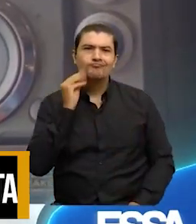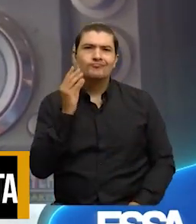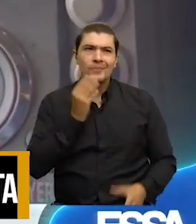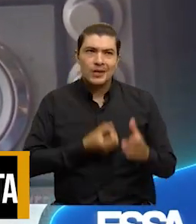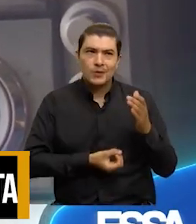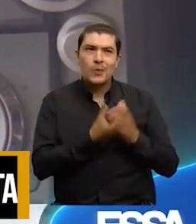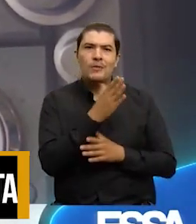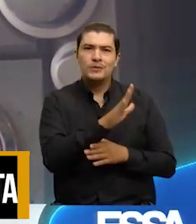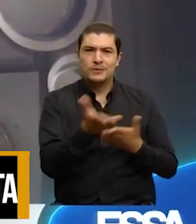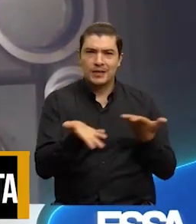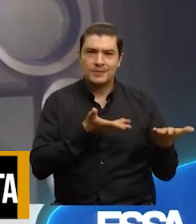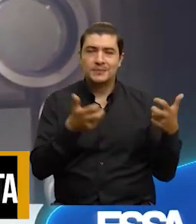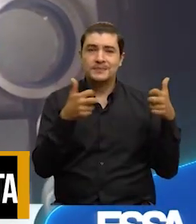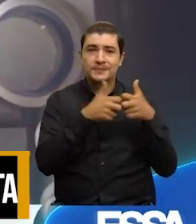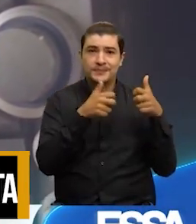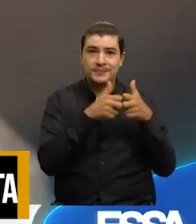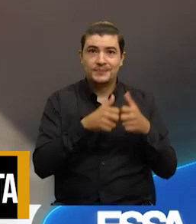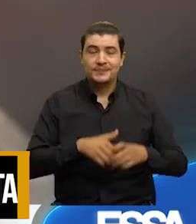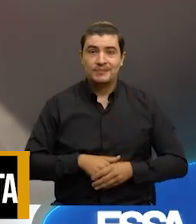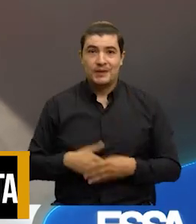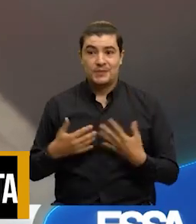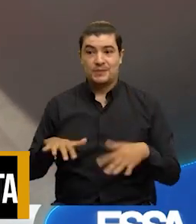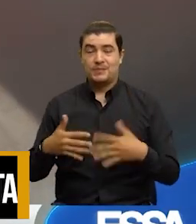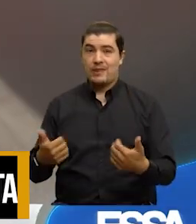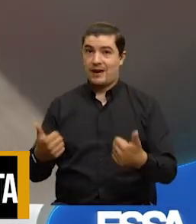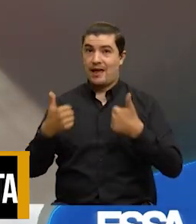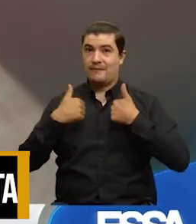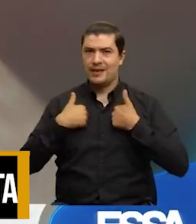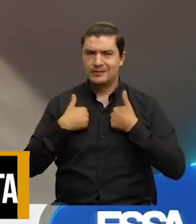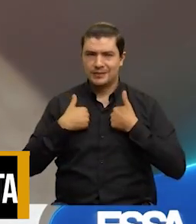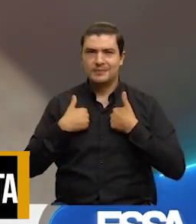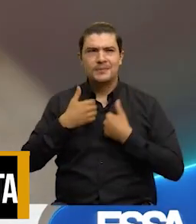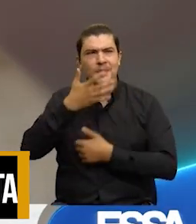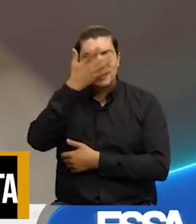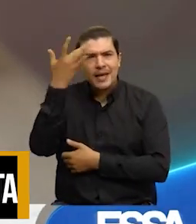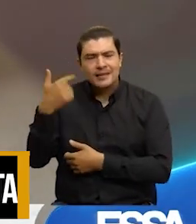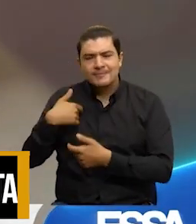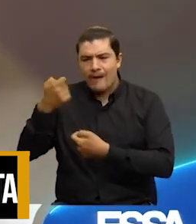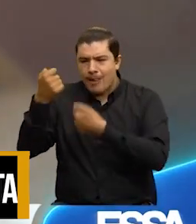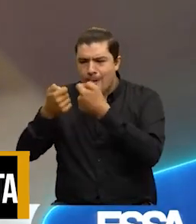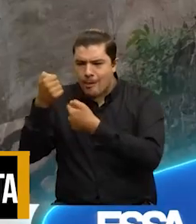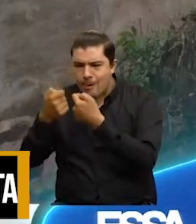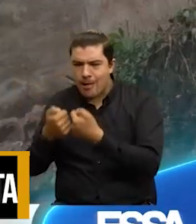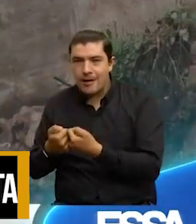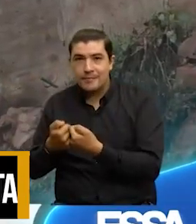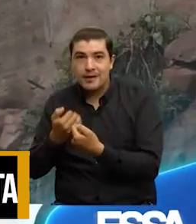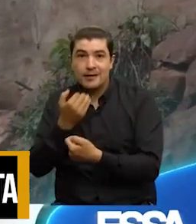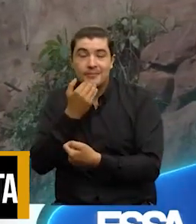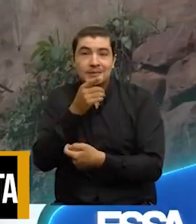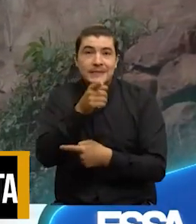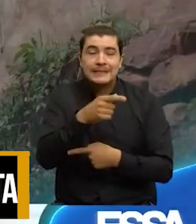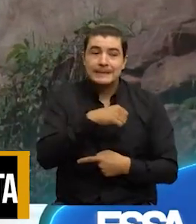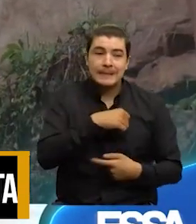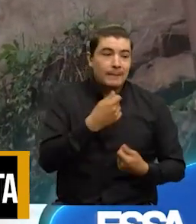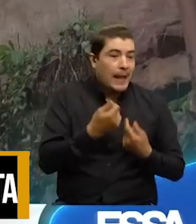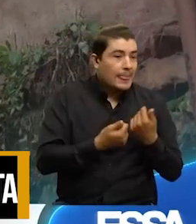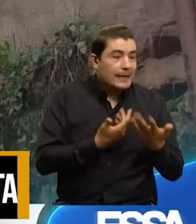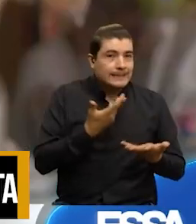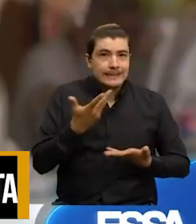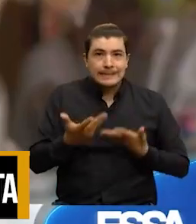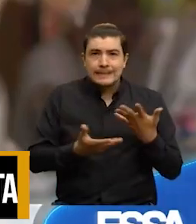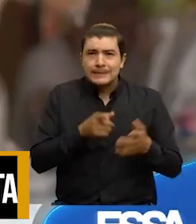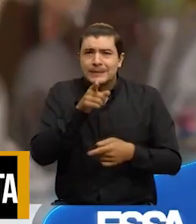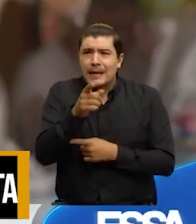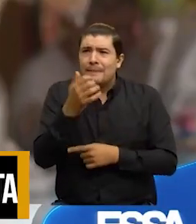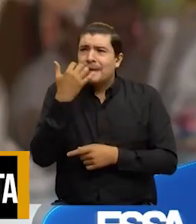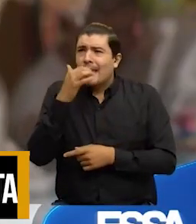Se beneficia a uno mucho porque lleva uno como una contabilidad. Otro servicio es de que si usted no tiene, pues no tiene ese miedo de que